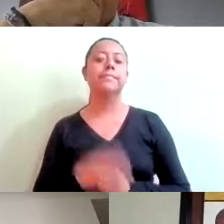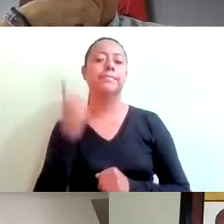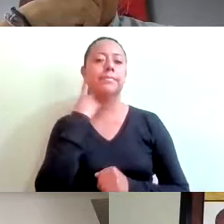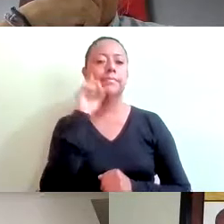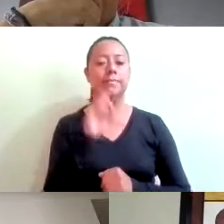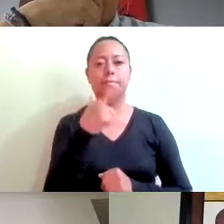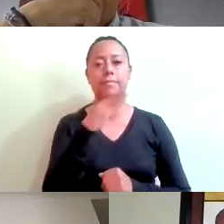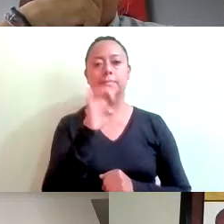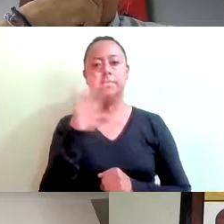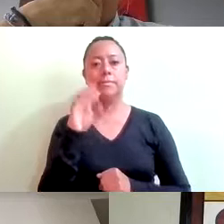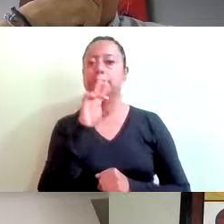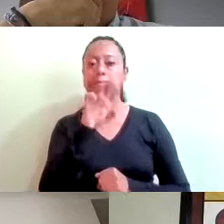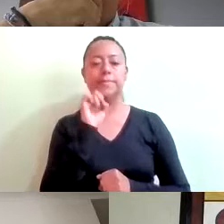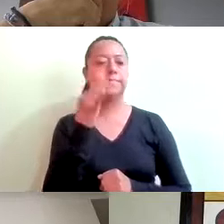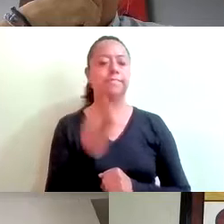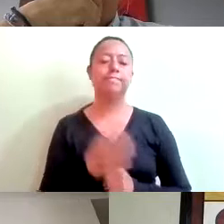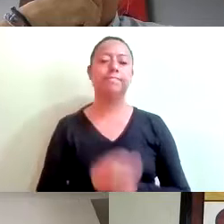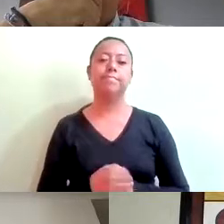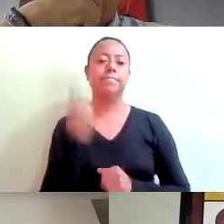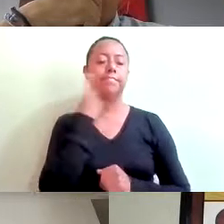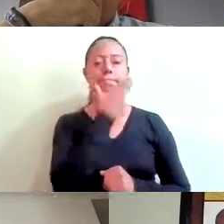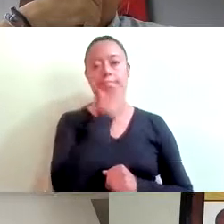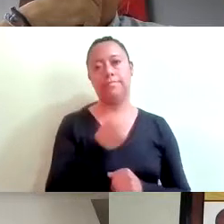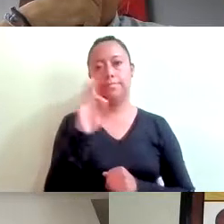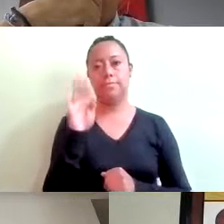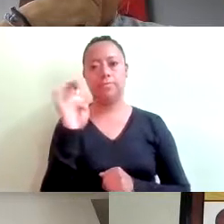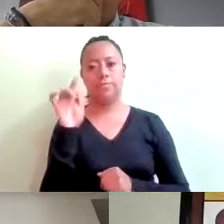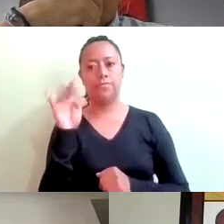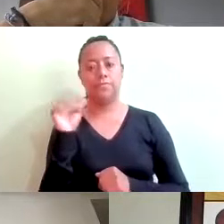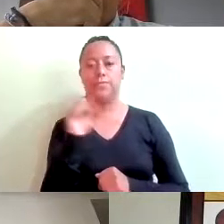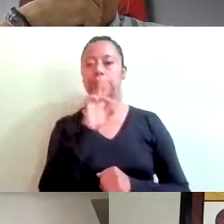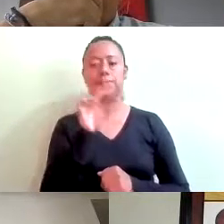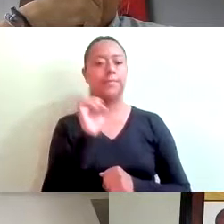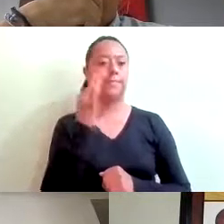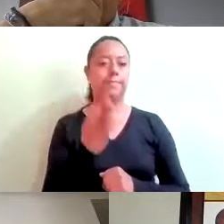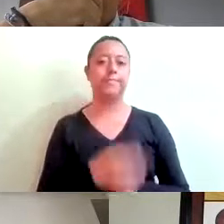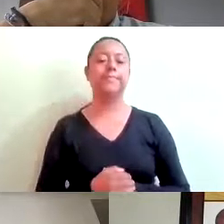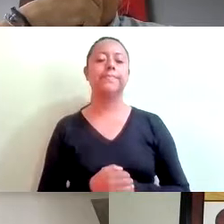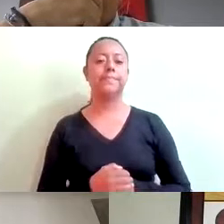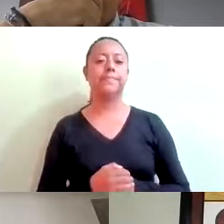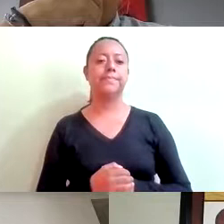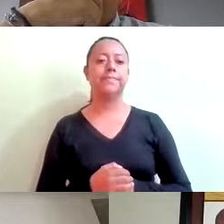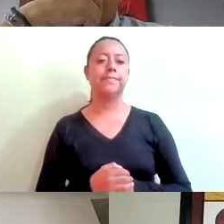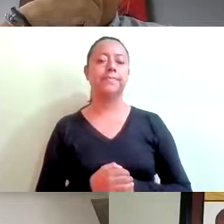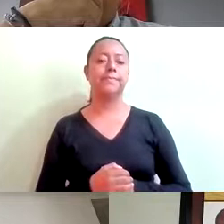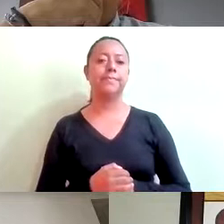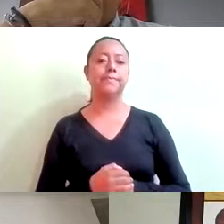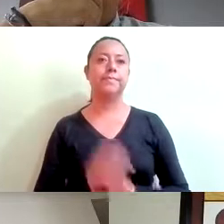favor. Diputado Jesús Ricardo Fuentes. Ricardo Fuentes, a favor.